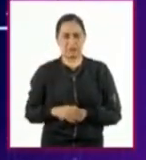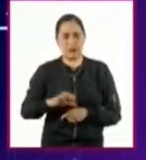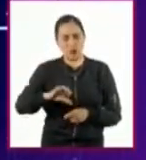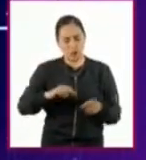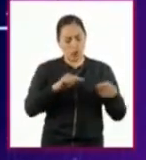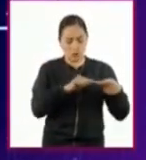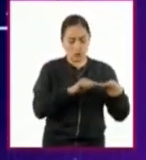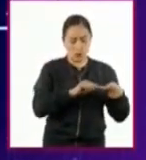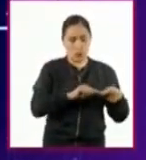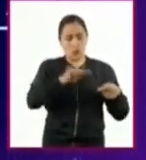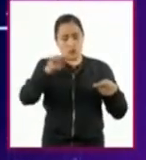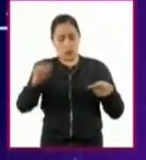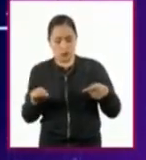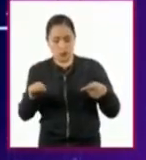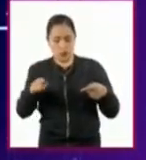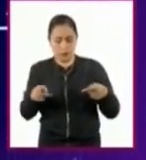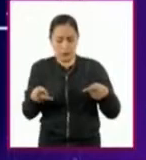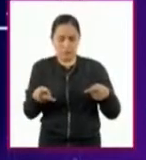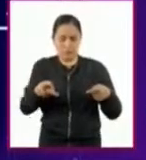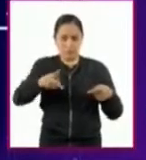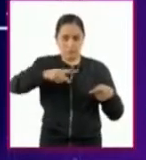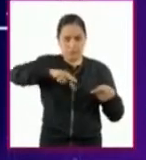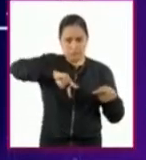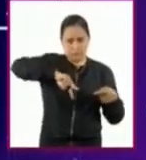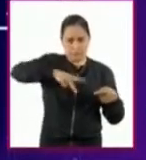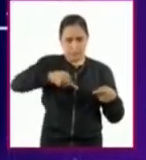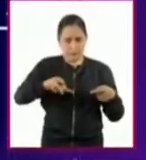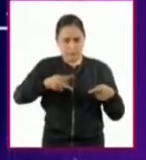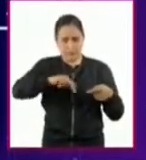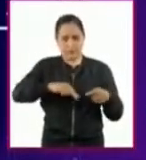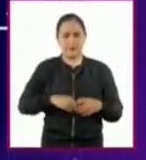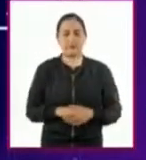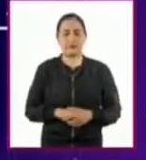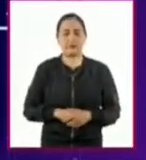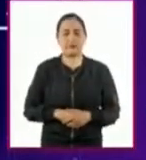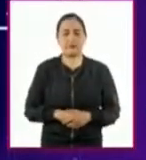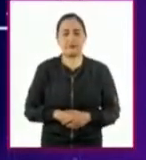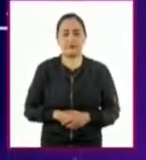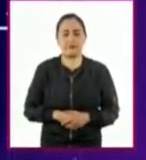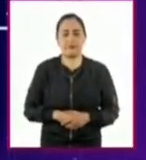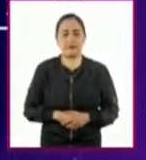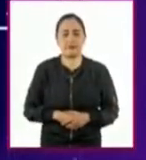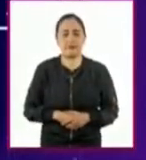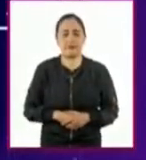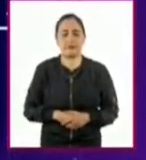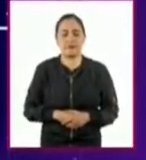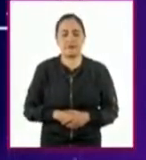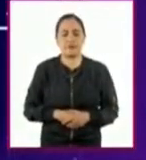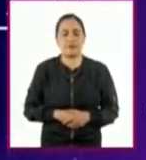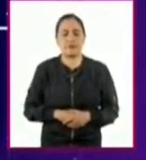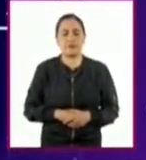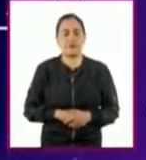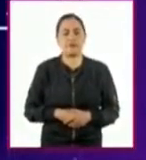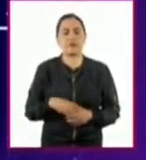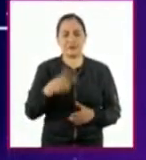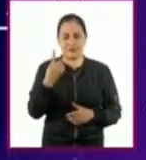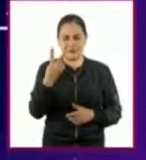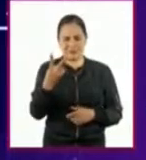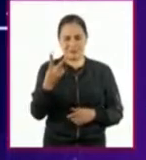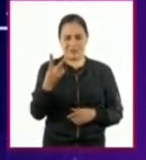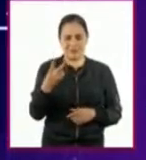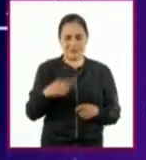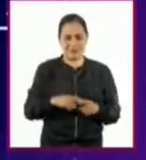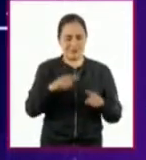otro extremo del segmento de 3 centímetros. La abertura del compás representa la medida de los otros 2 lados del